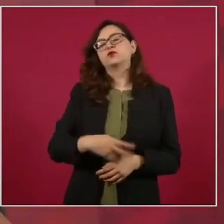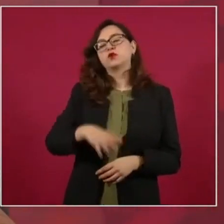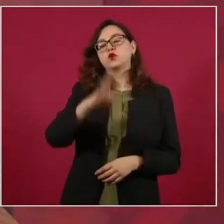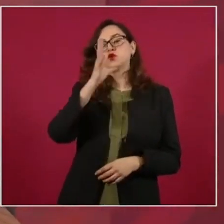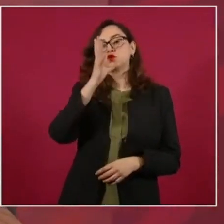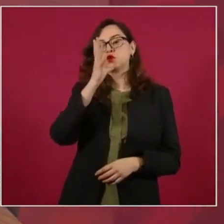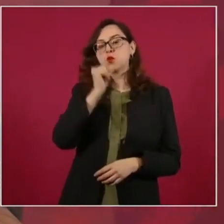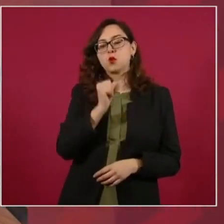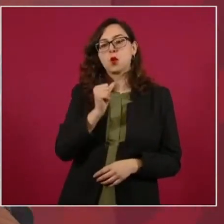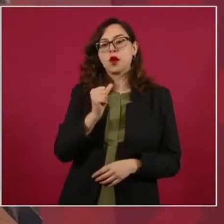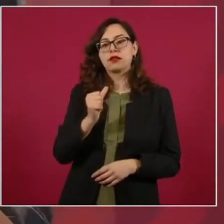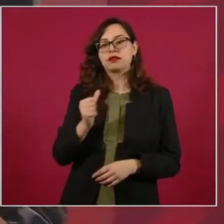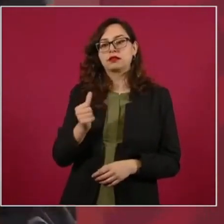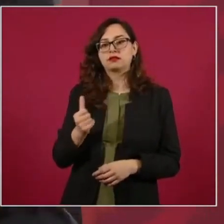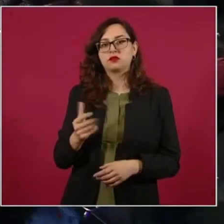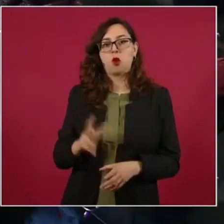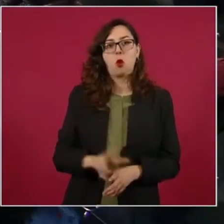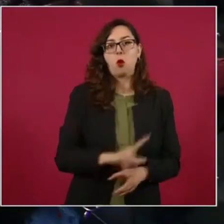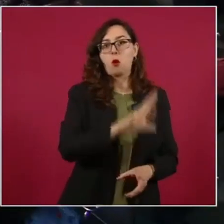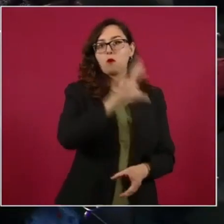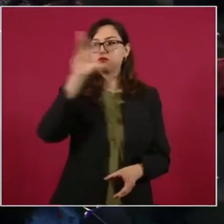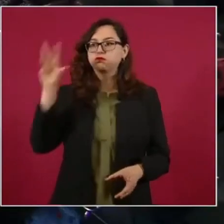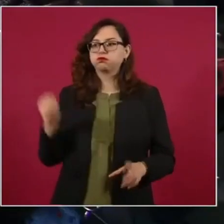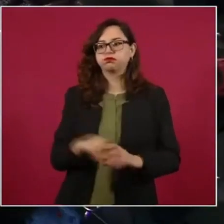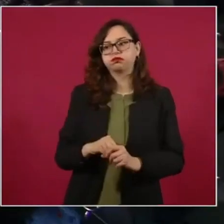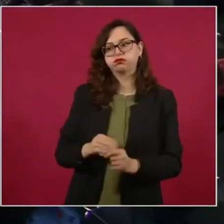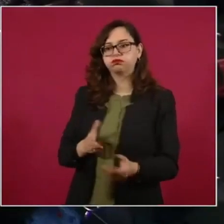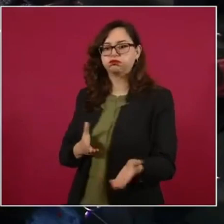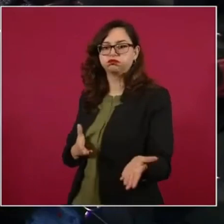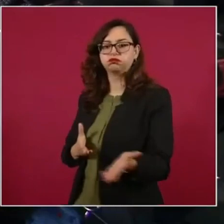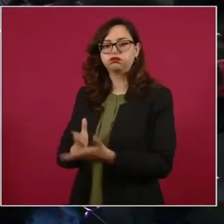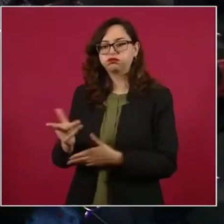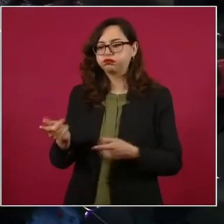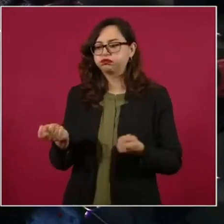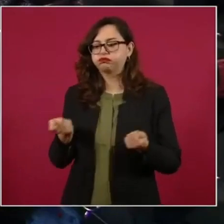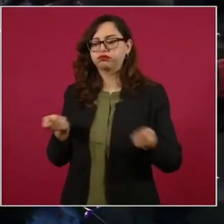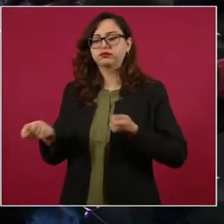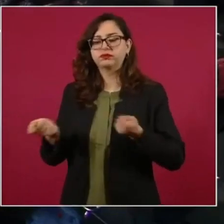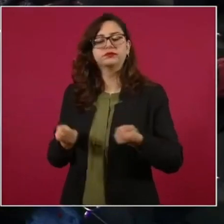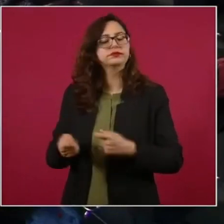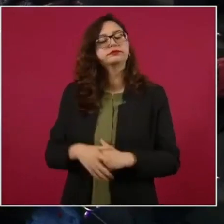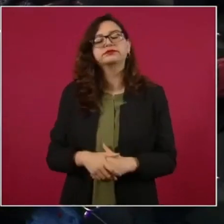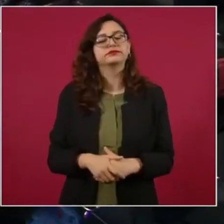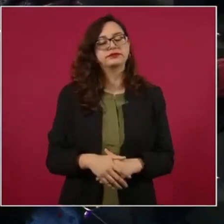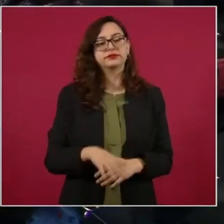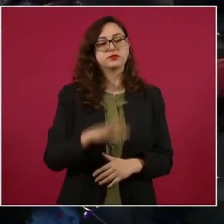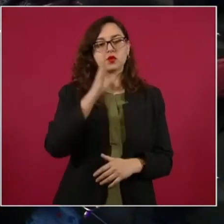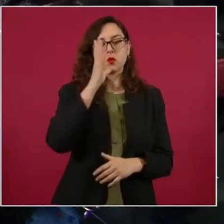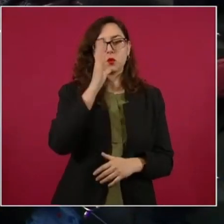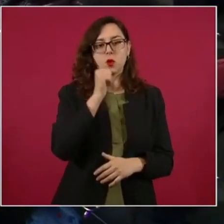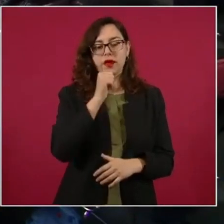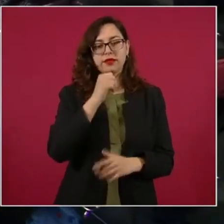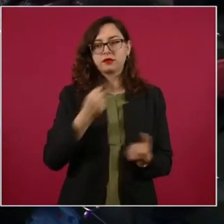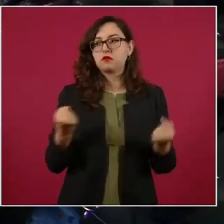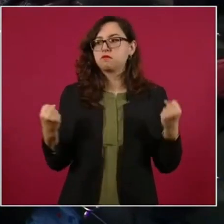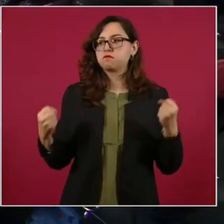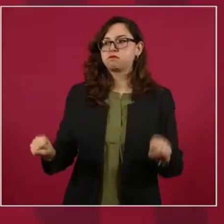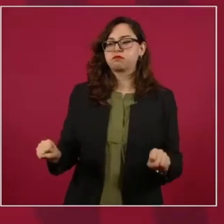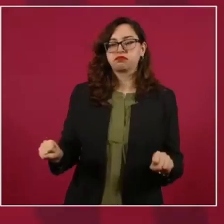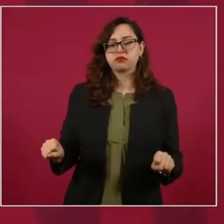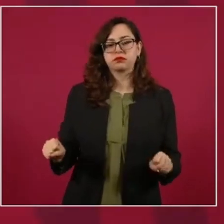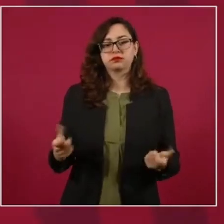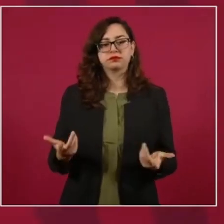actuar de manera omnímoda, de manera autoritaria, de manera dictatorial,